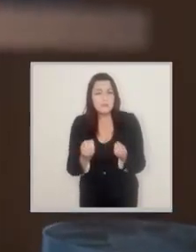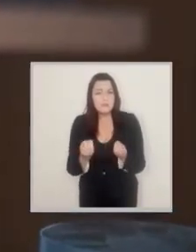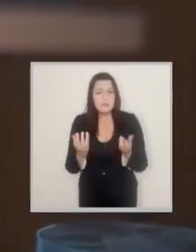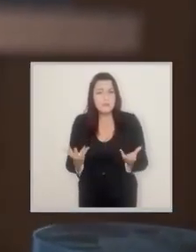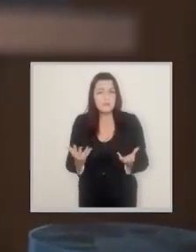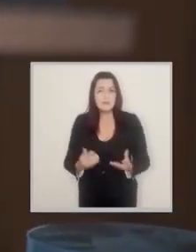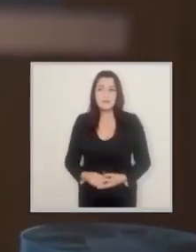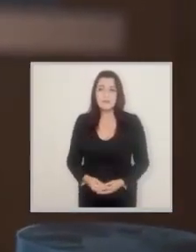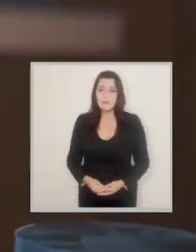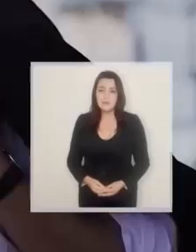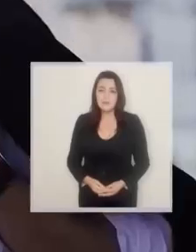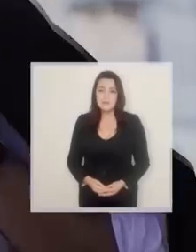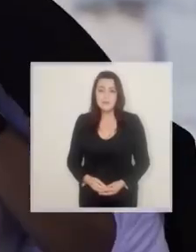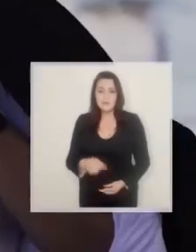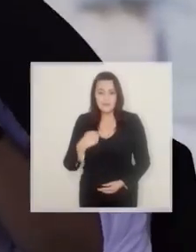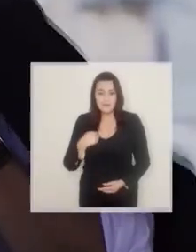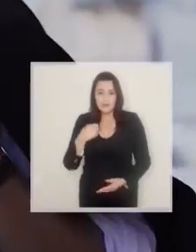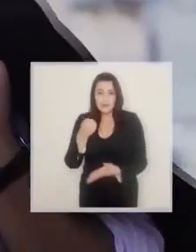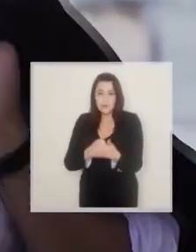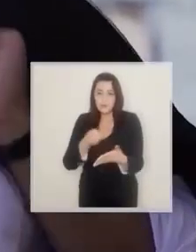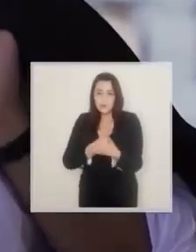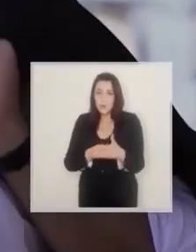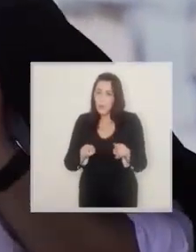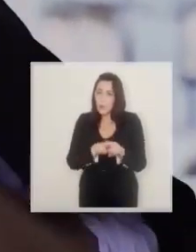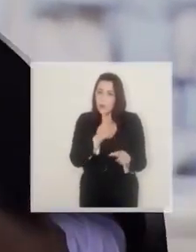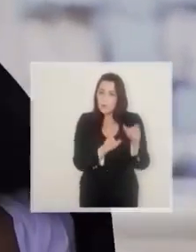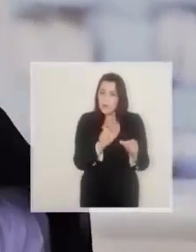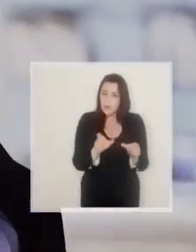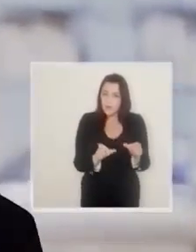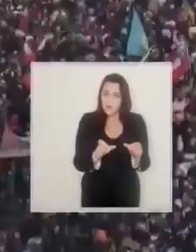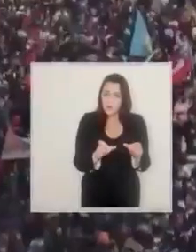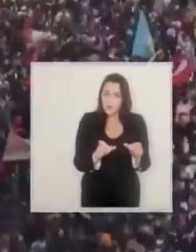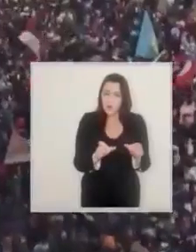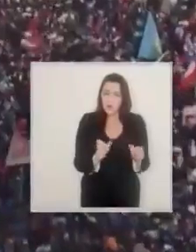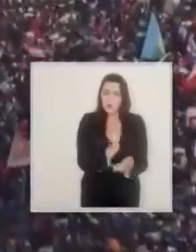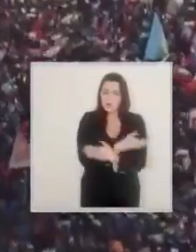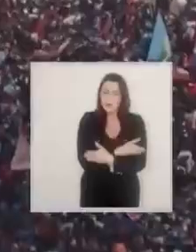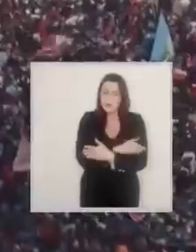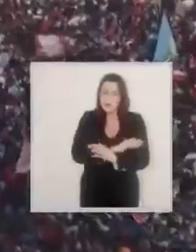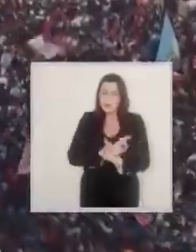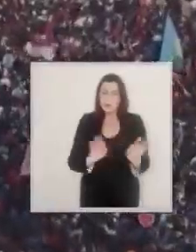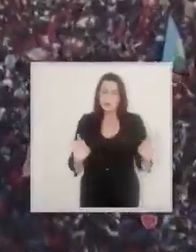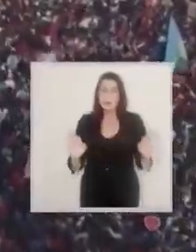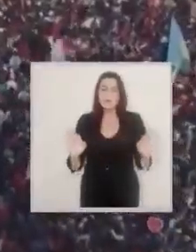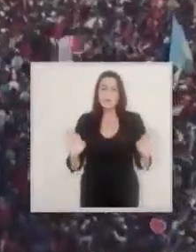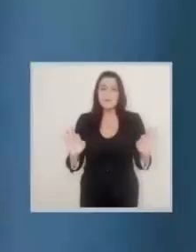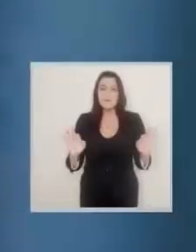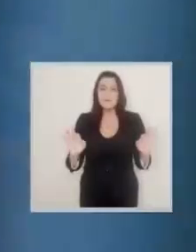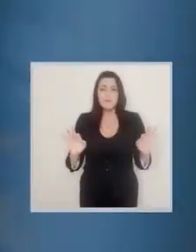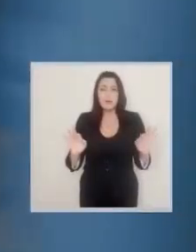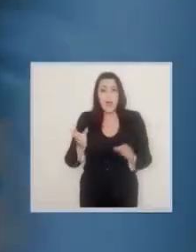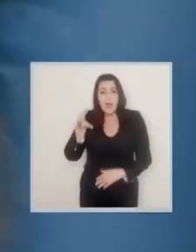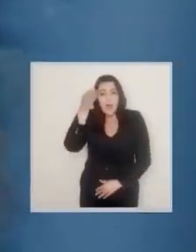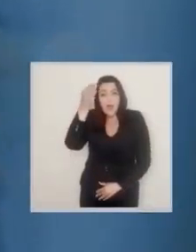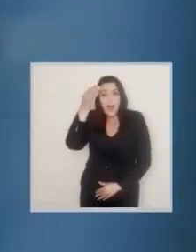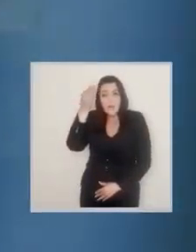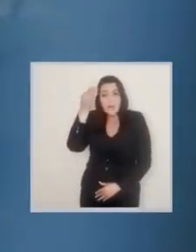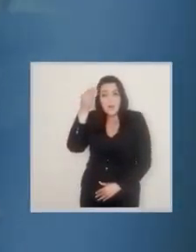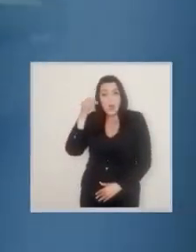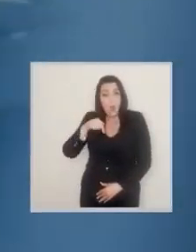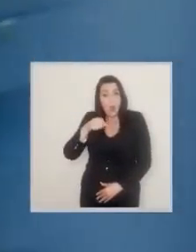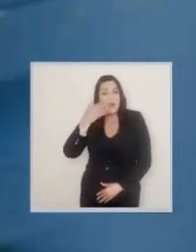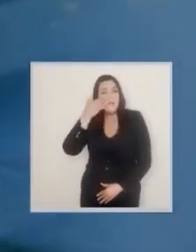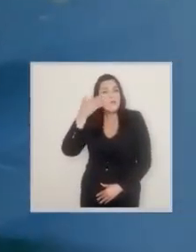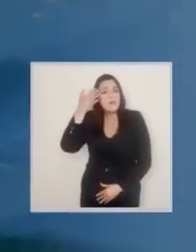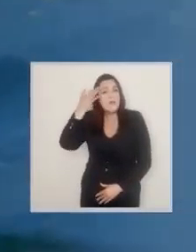nuevo? Porque soy un luchador, igual que mi pueblo, no bajaré nunca los brazos. Porque aprendí, y